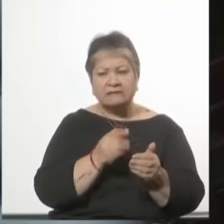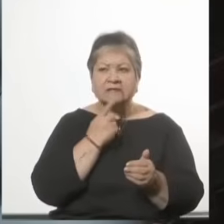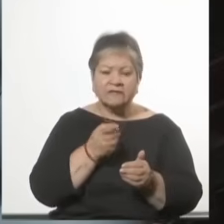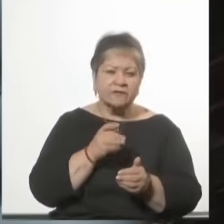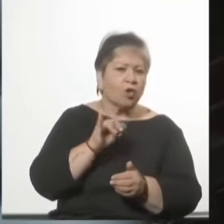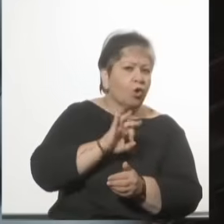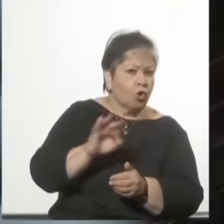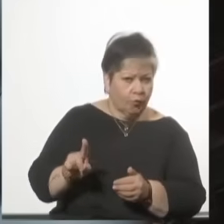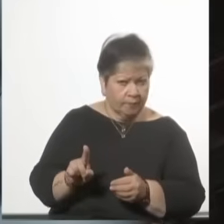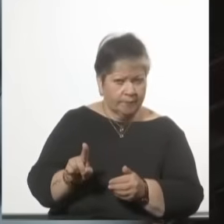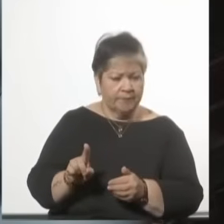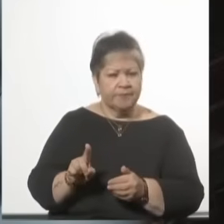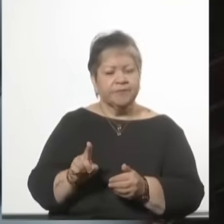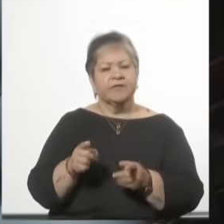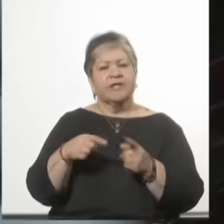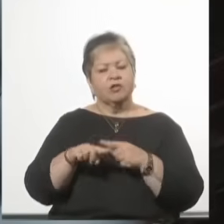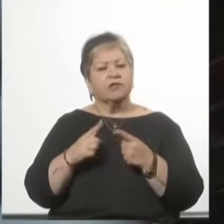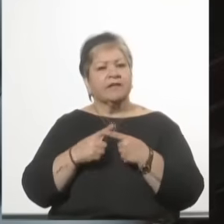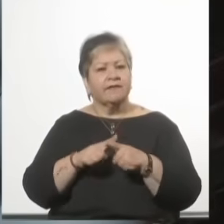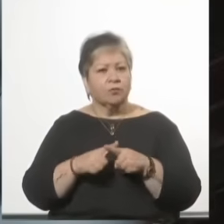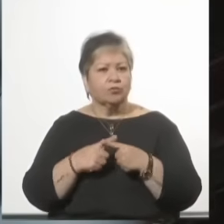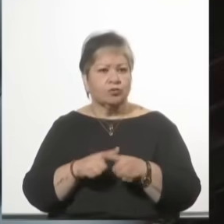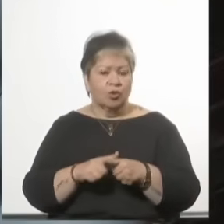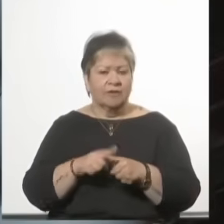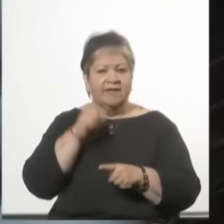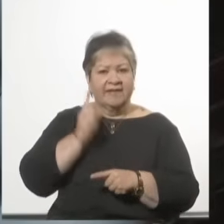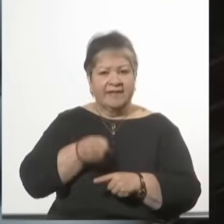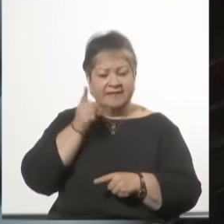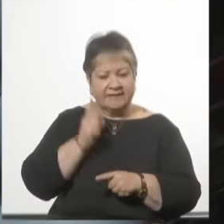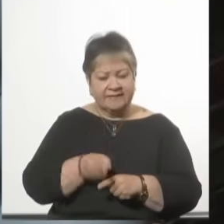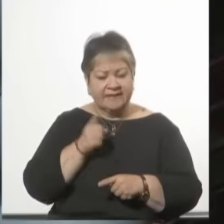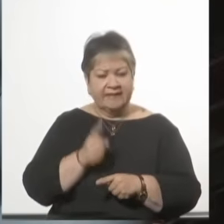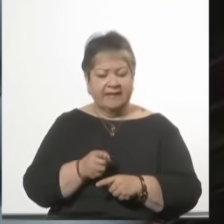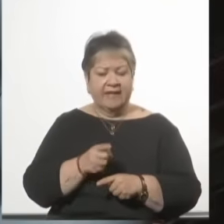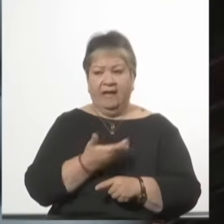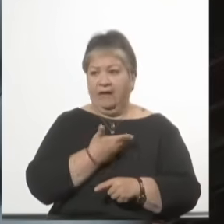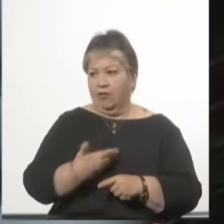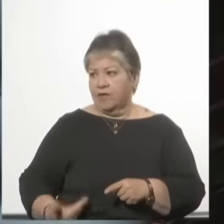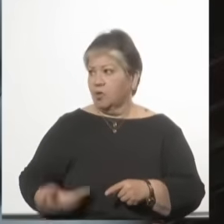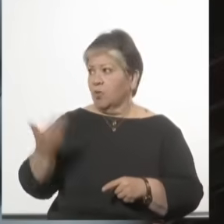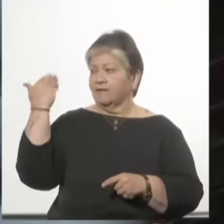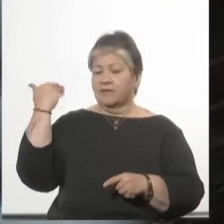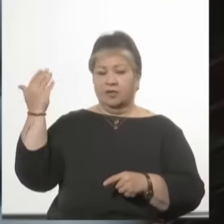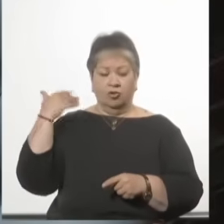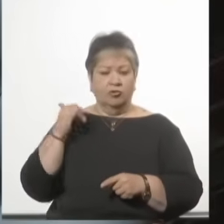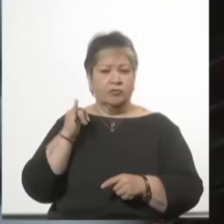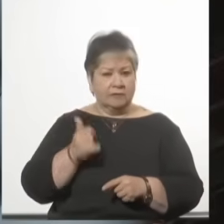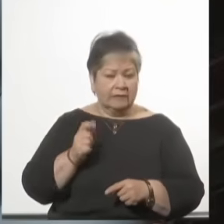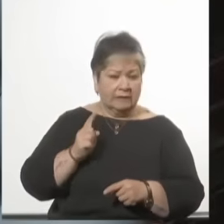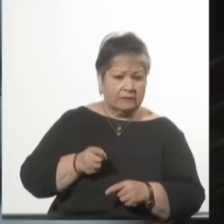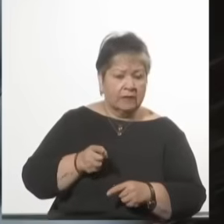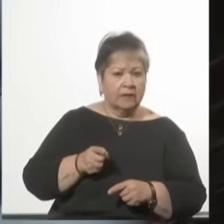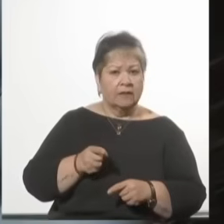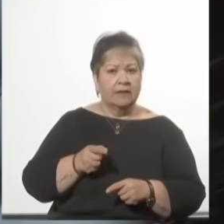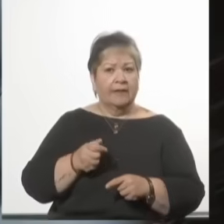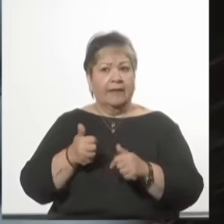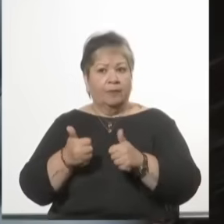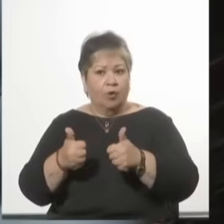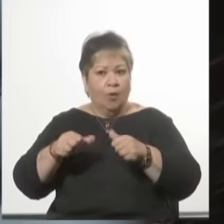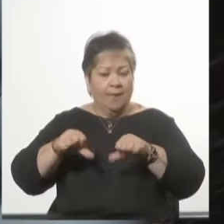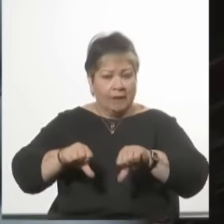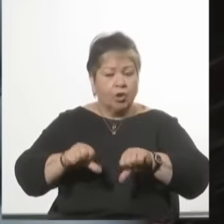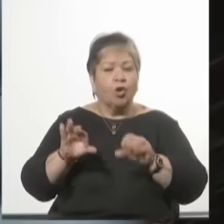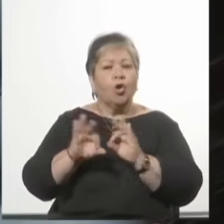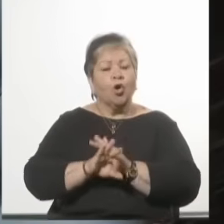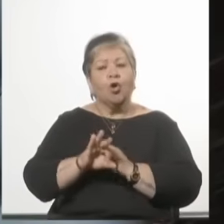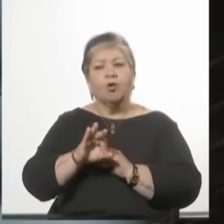En definitiva, lo que está en discusión es si fue o no una buena decisión la adoptada por la anterior administración, si fue o no la más conveniente para el interés general o